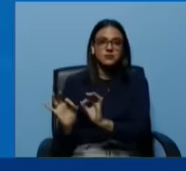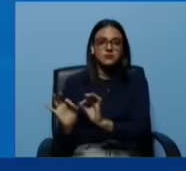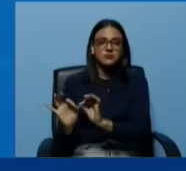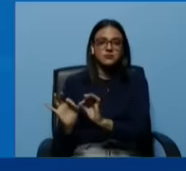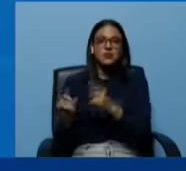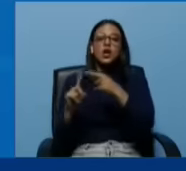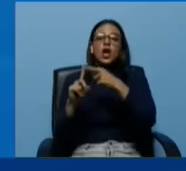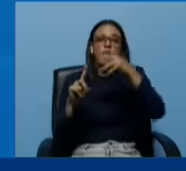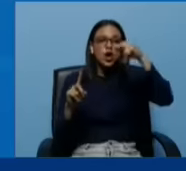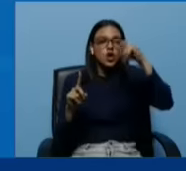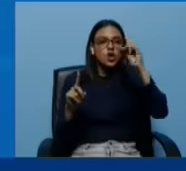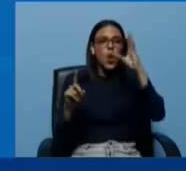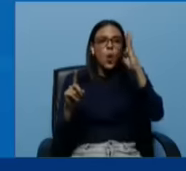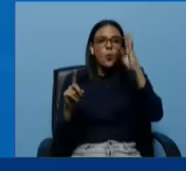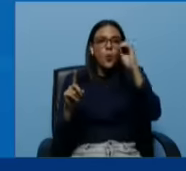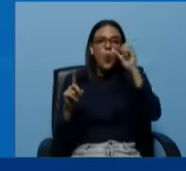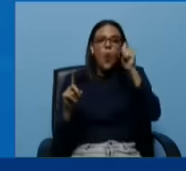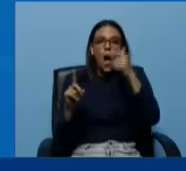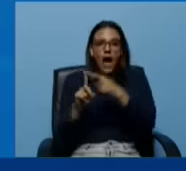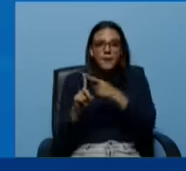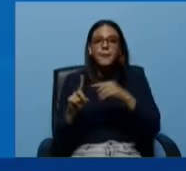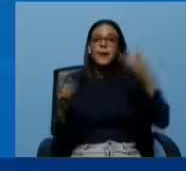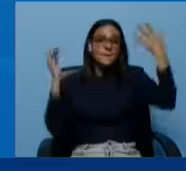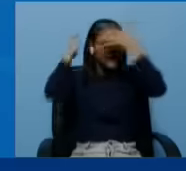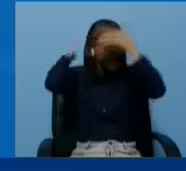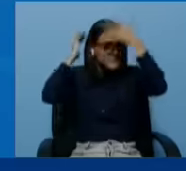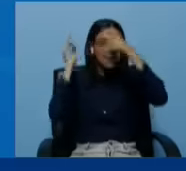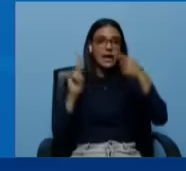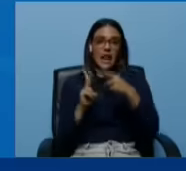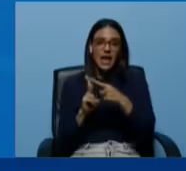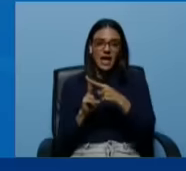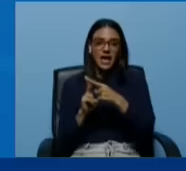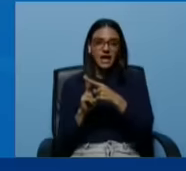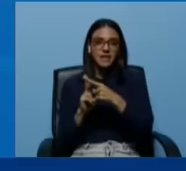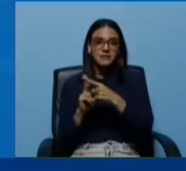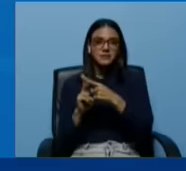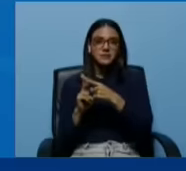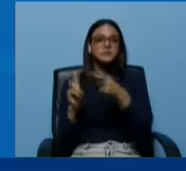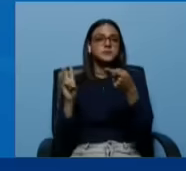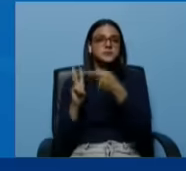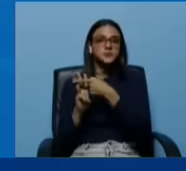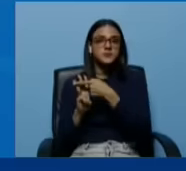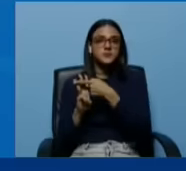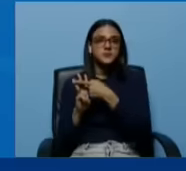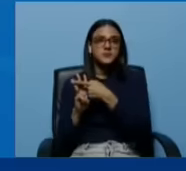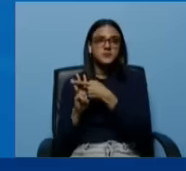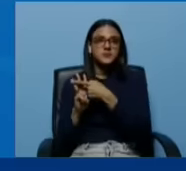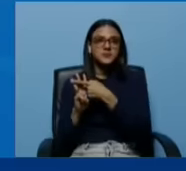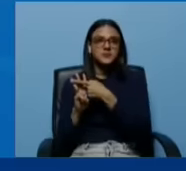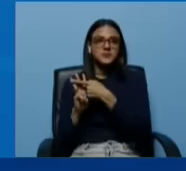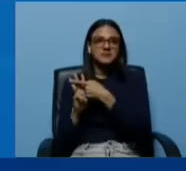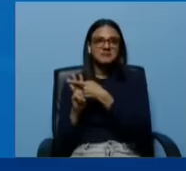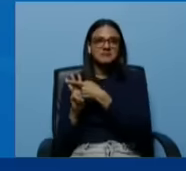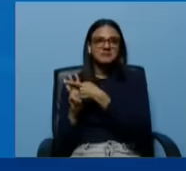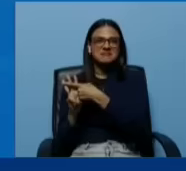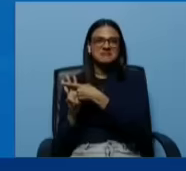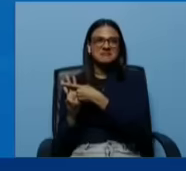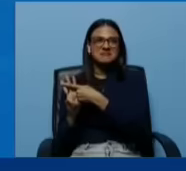Noboa, Milei, el fracasado, la calle Pau, que se